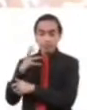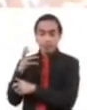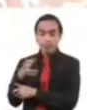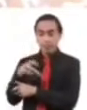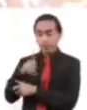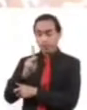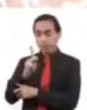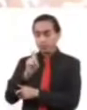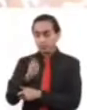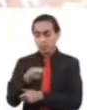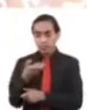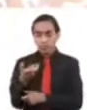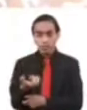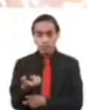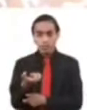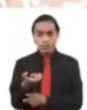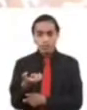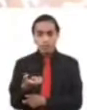necesariamente